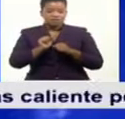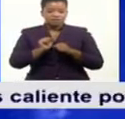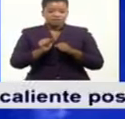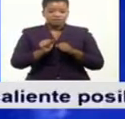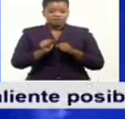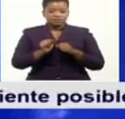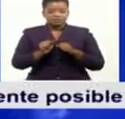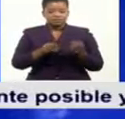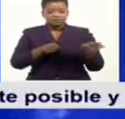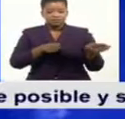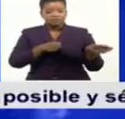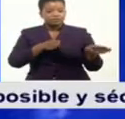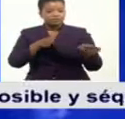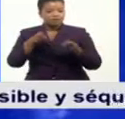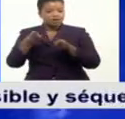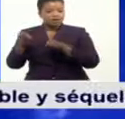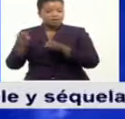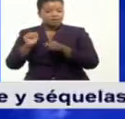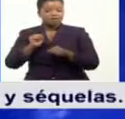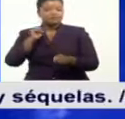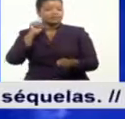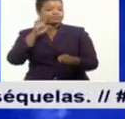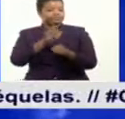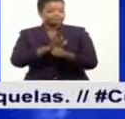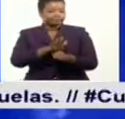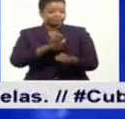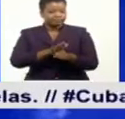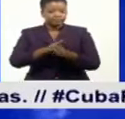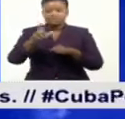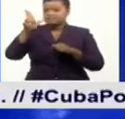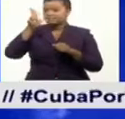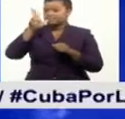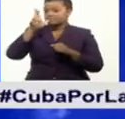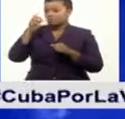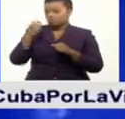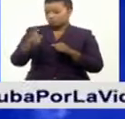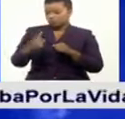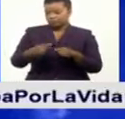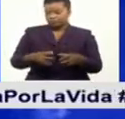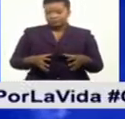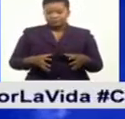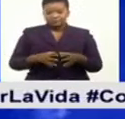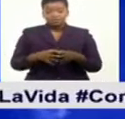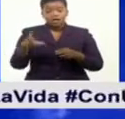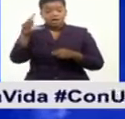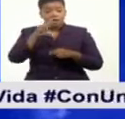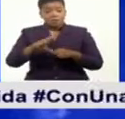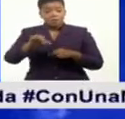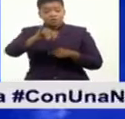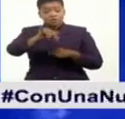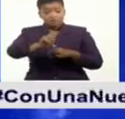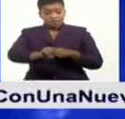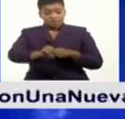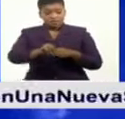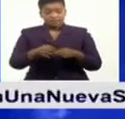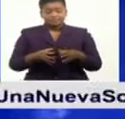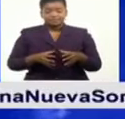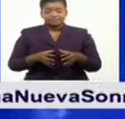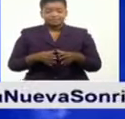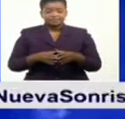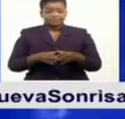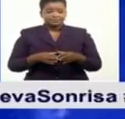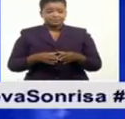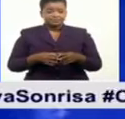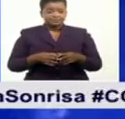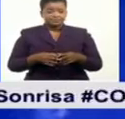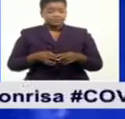uno, y Chamba un caso autóctono ayer. Camagüey 60 casos autóctonos,